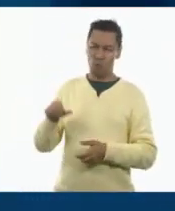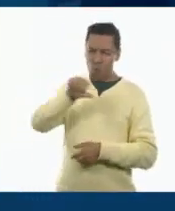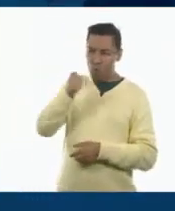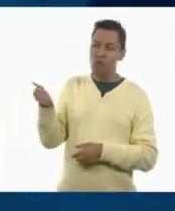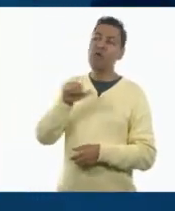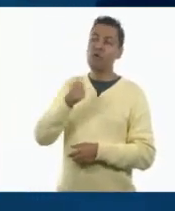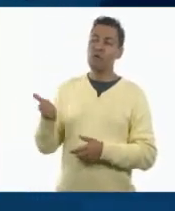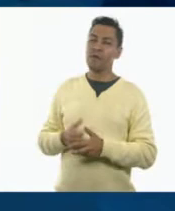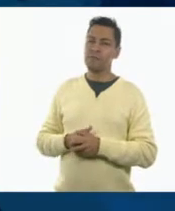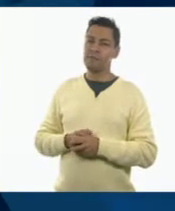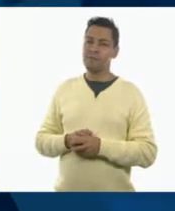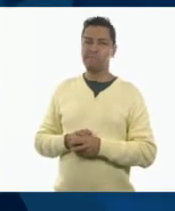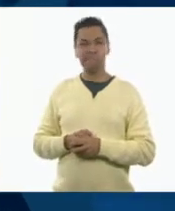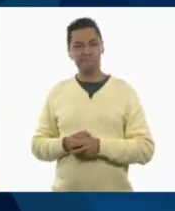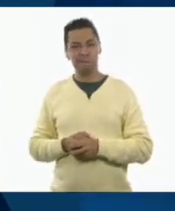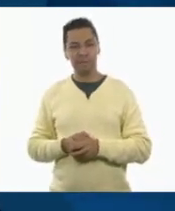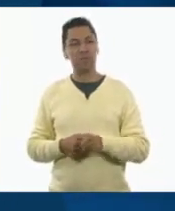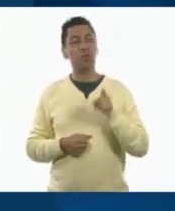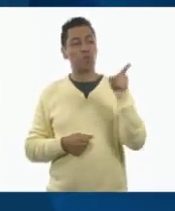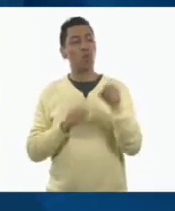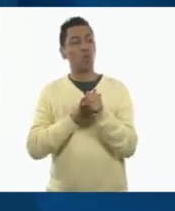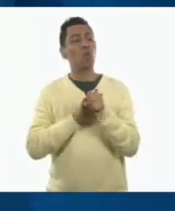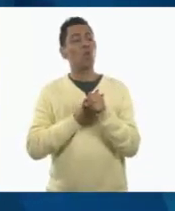¿eh? A ver, Ale.